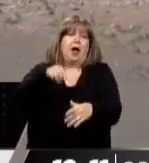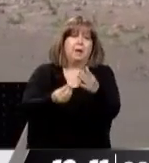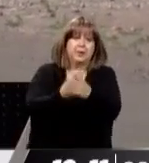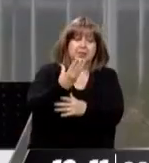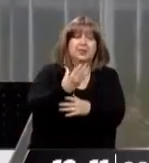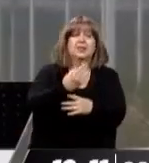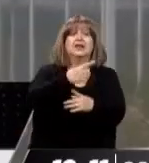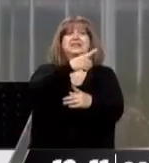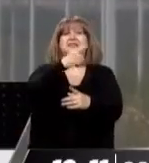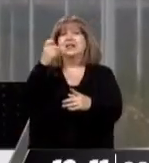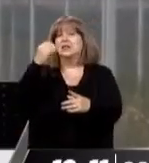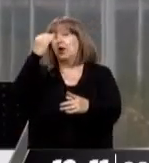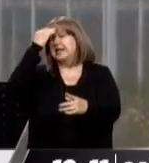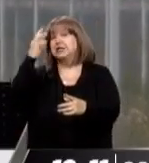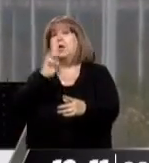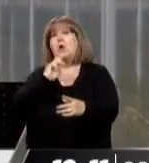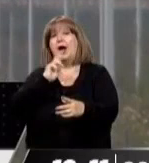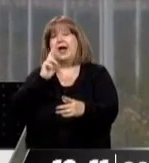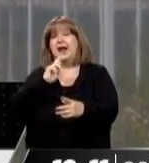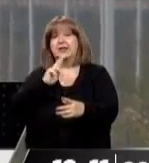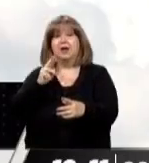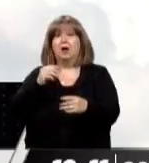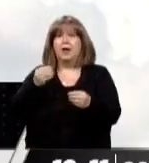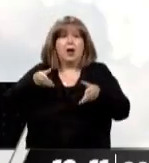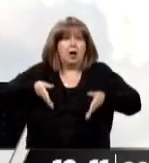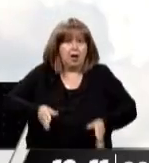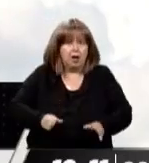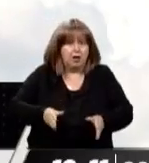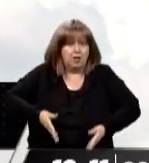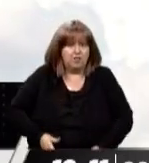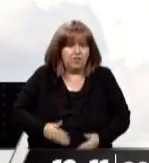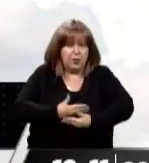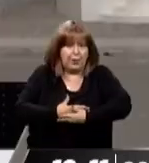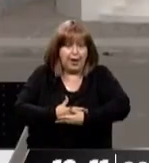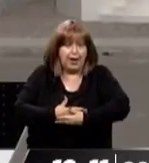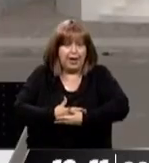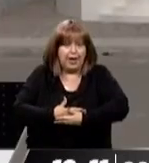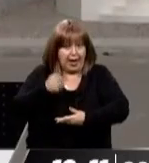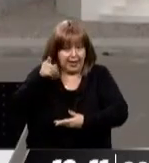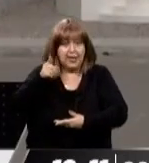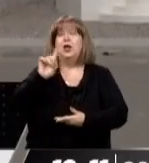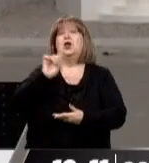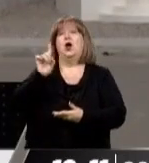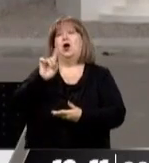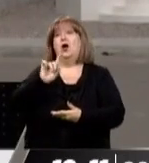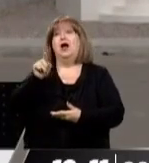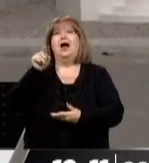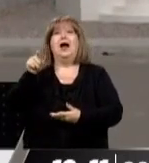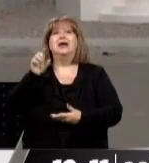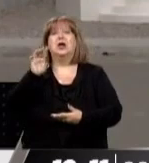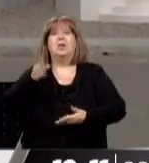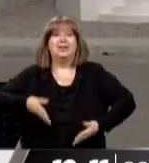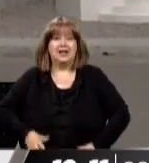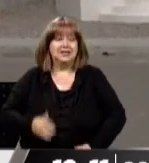para 115 mujeres. ¿Qué significa eso? ¿Van a dar a luz ahí? No, en realidad es para tener a los chicos chicos cuando las, claro, mujeres están, o los